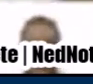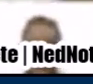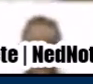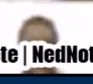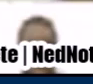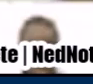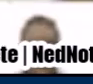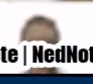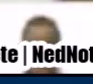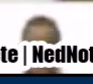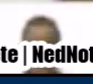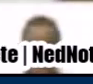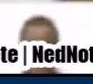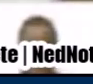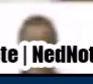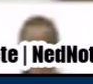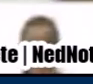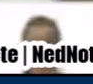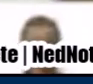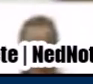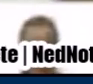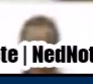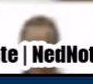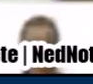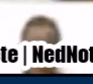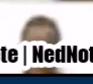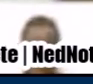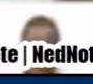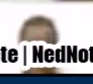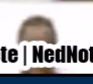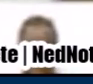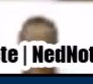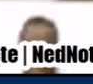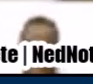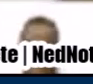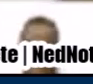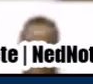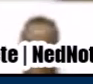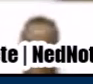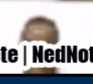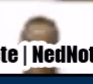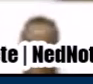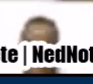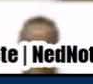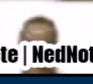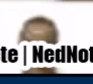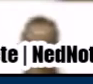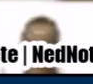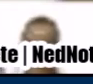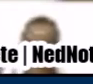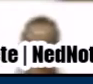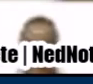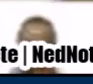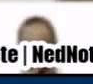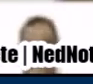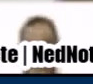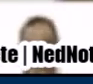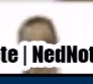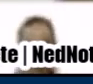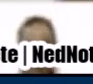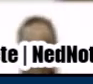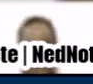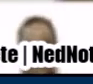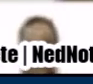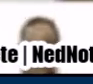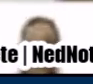nacional. Maduro tiene una recompensa de 15 millones de dólares. Lo que quiero hacer referencia con esto, de cara al tema electoral, es que hemos articulado y